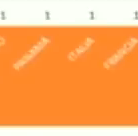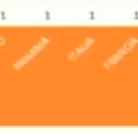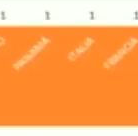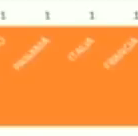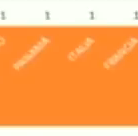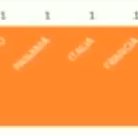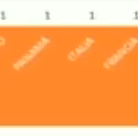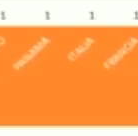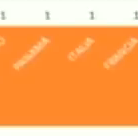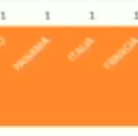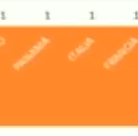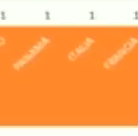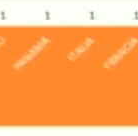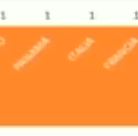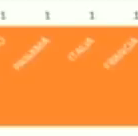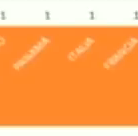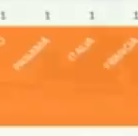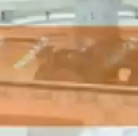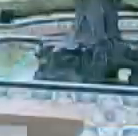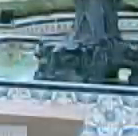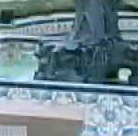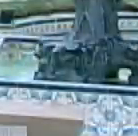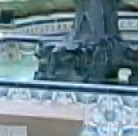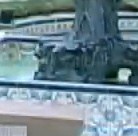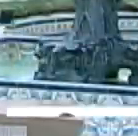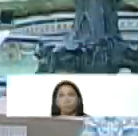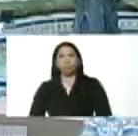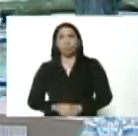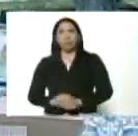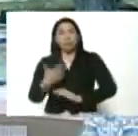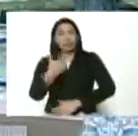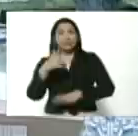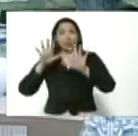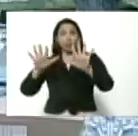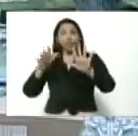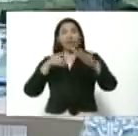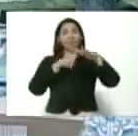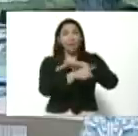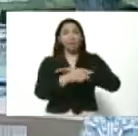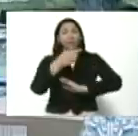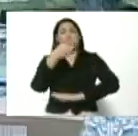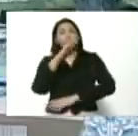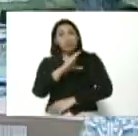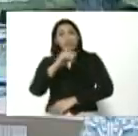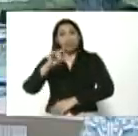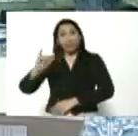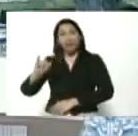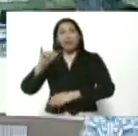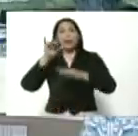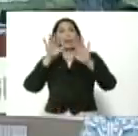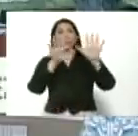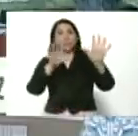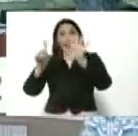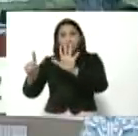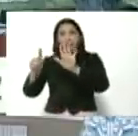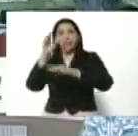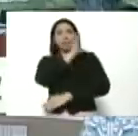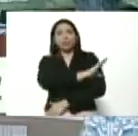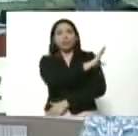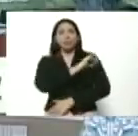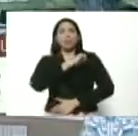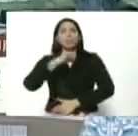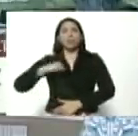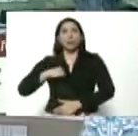310 están en centros de diagnóstico integral 16 están en clínicas privadas y la lamentable